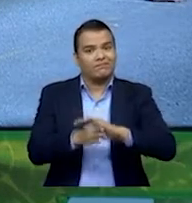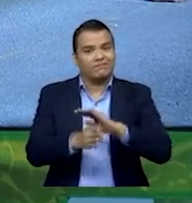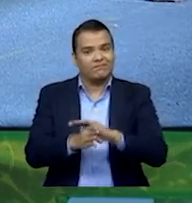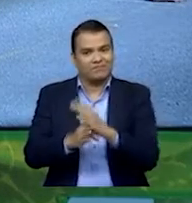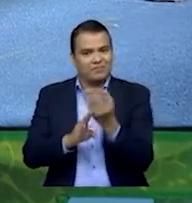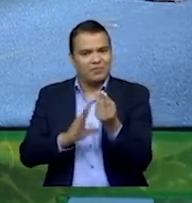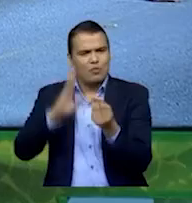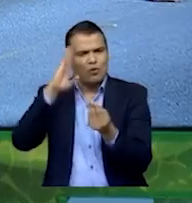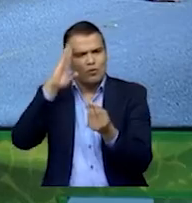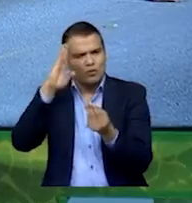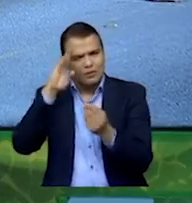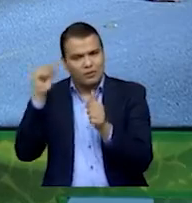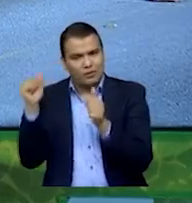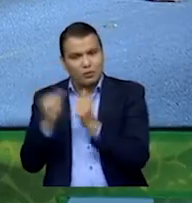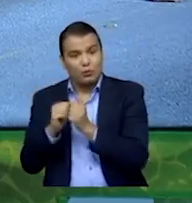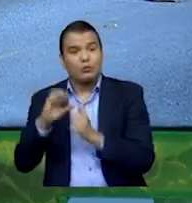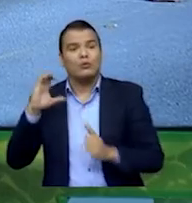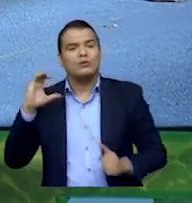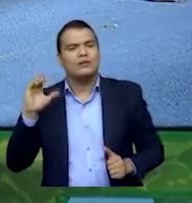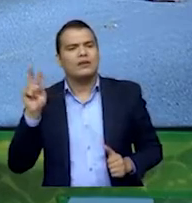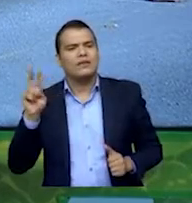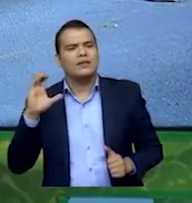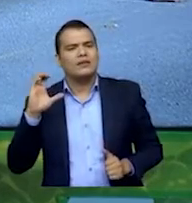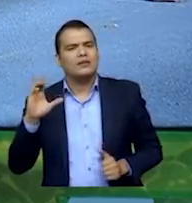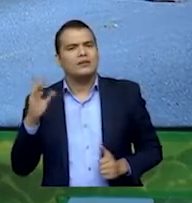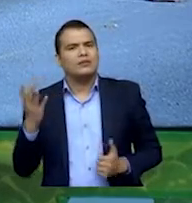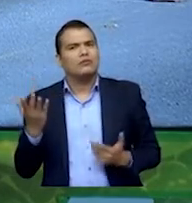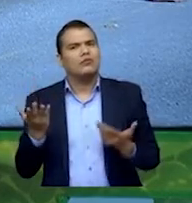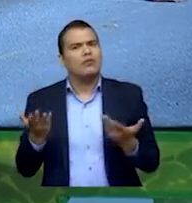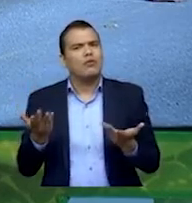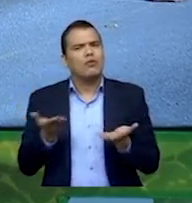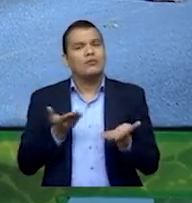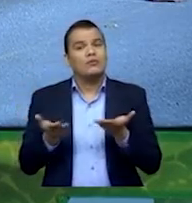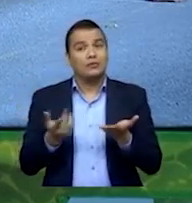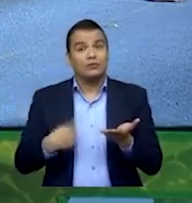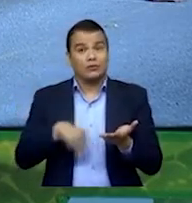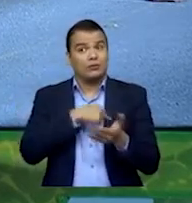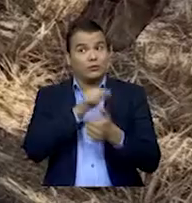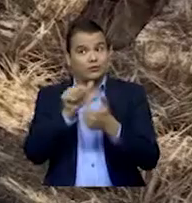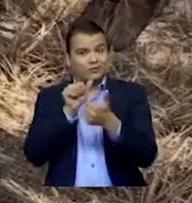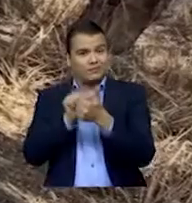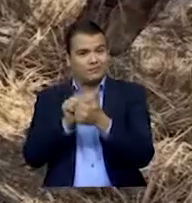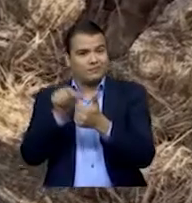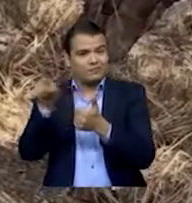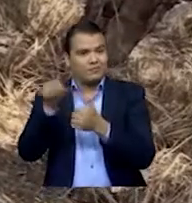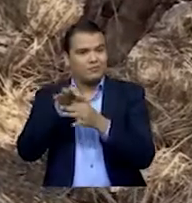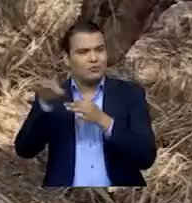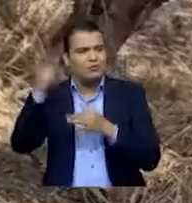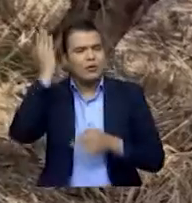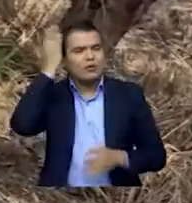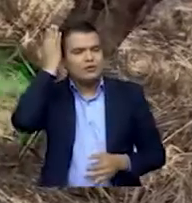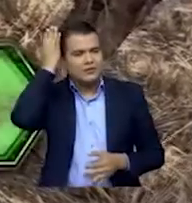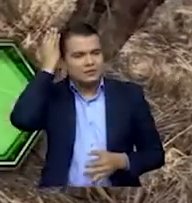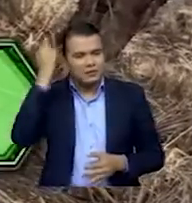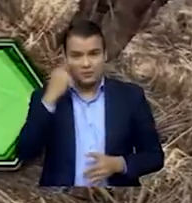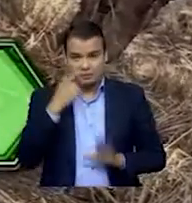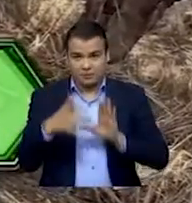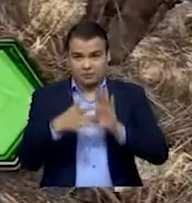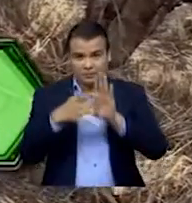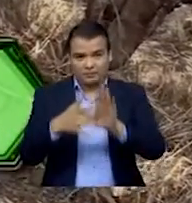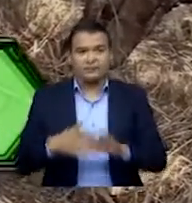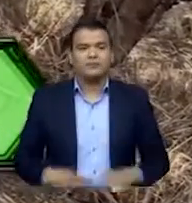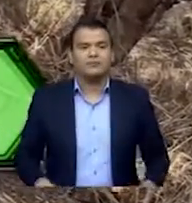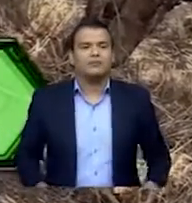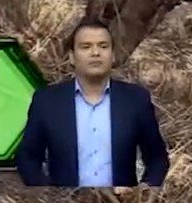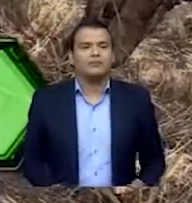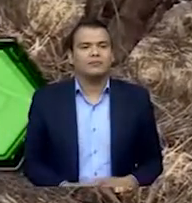protección y servicios especiales y ambientales de la policía nacional en el municipio el cerrito con el fin de prevenir el tráfico de flora y